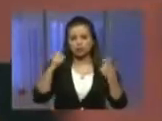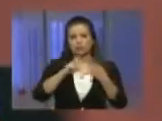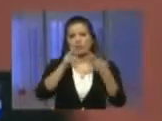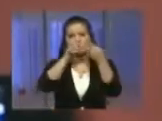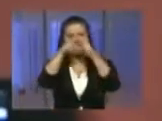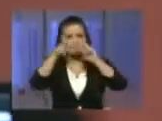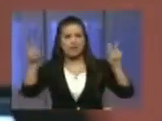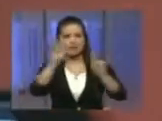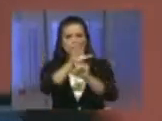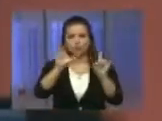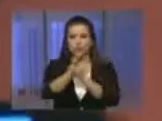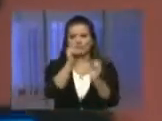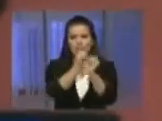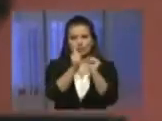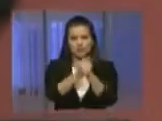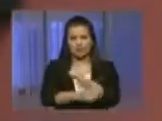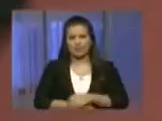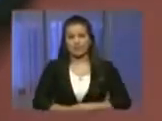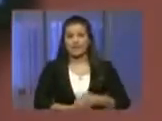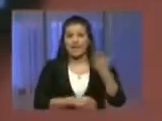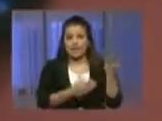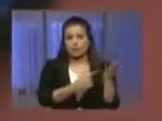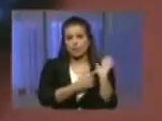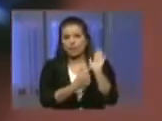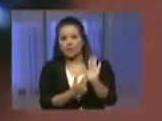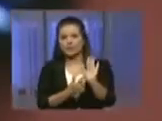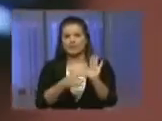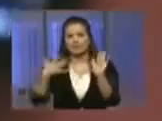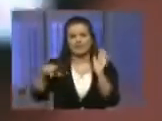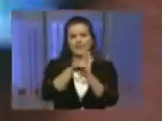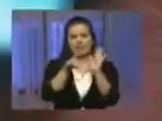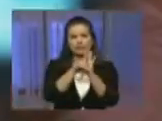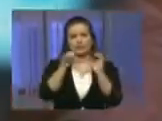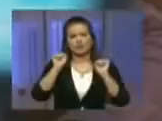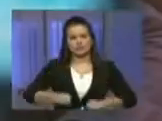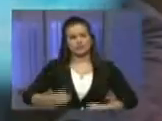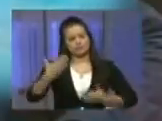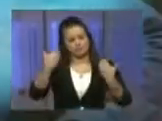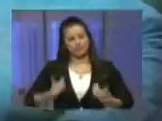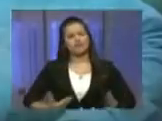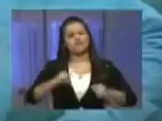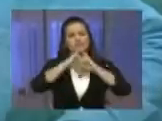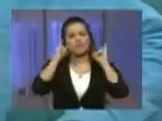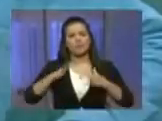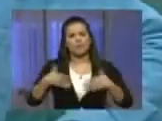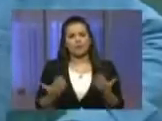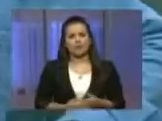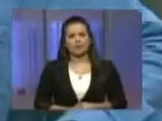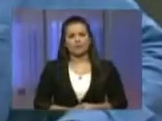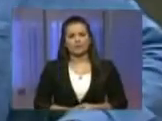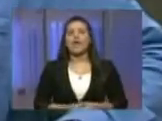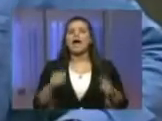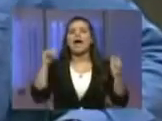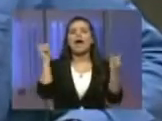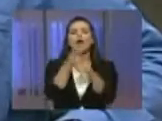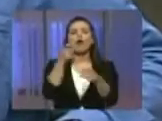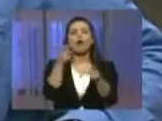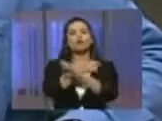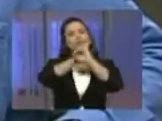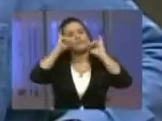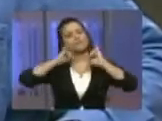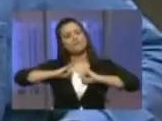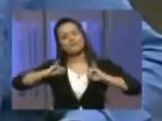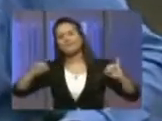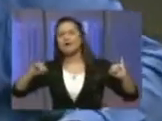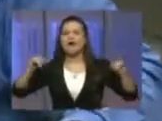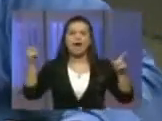cultura deportiva el derecho a ser felices ag goosto de felicidad a goosto